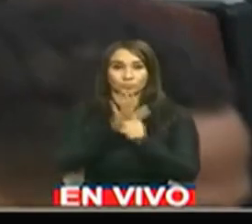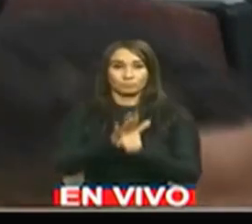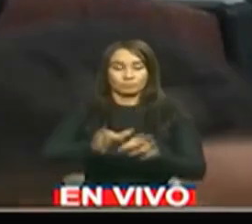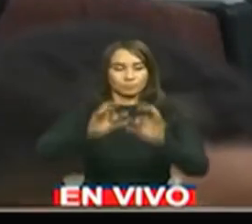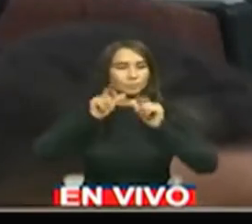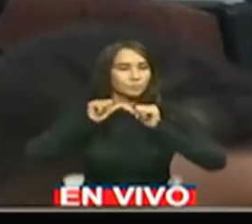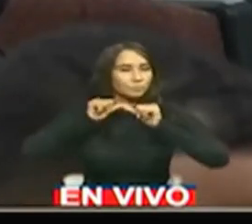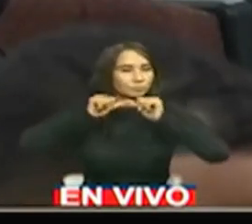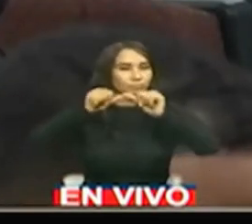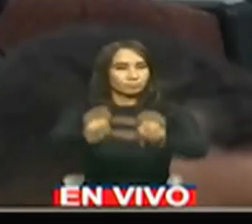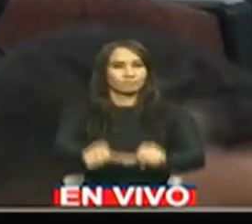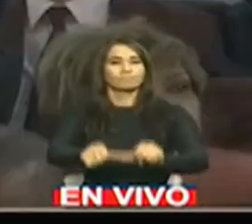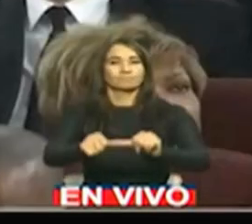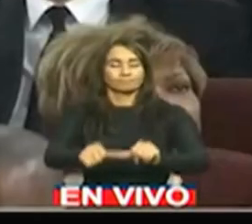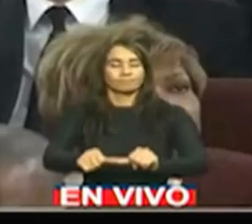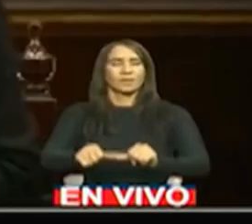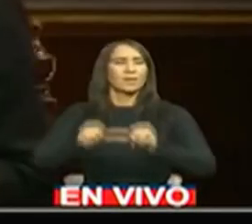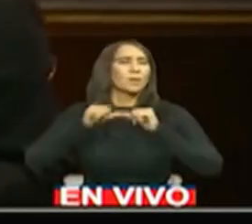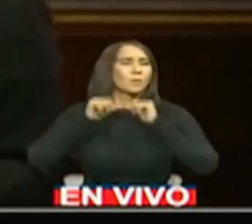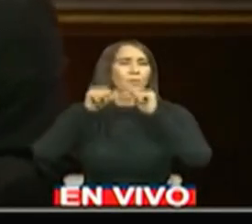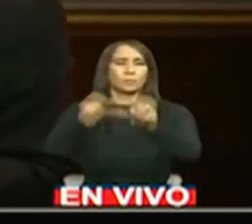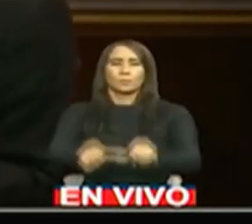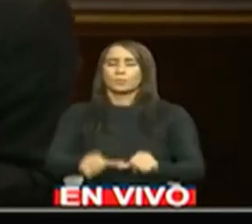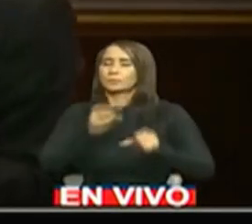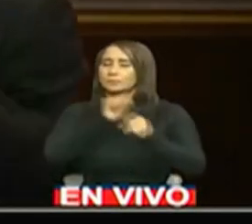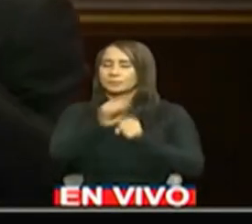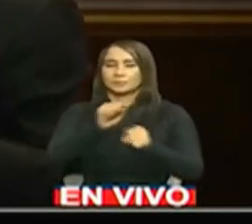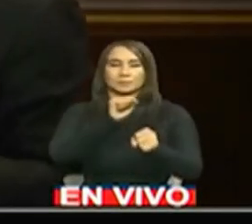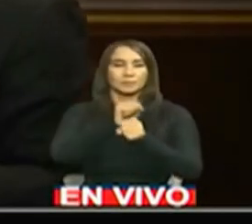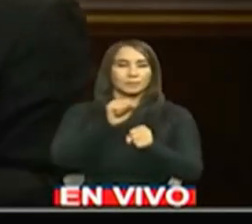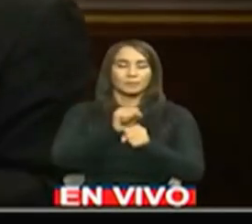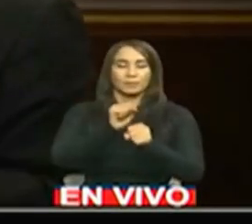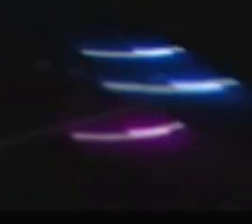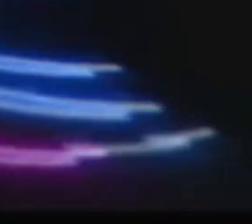irrenunciable de este gobierno y vamos a seguir invirtiendo y trabajando